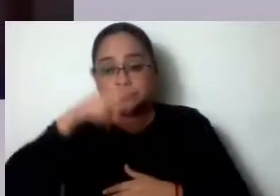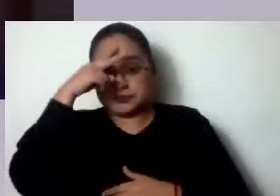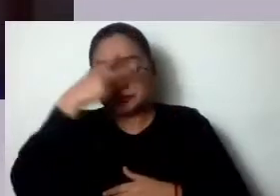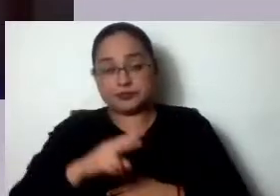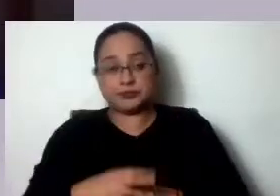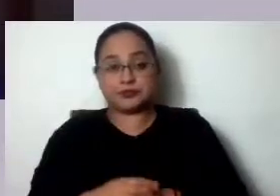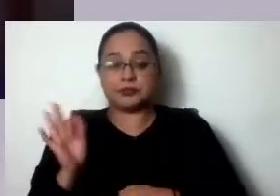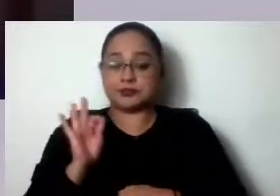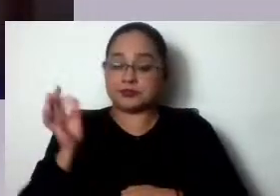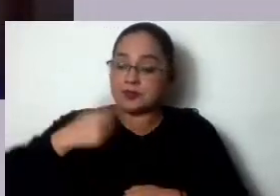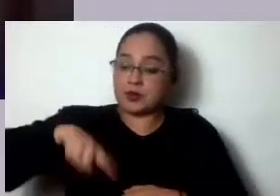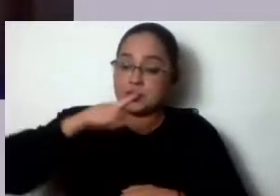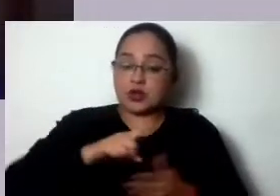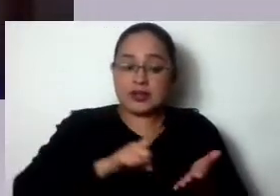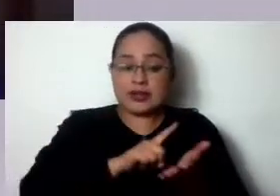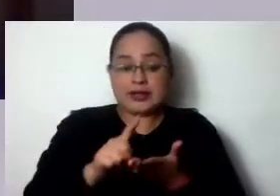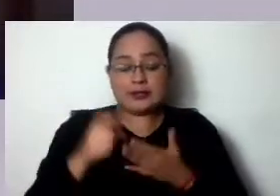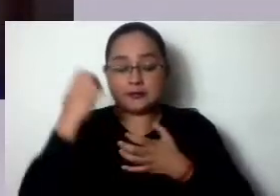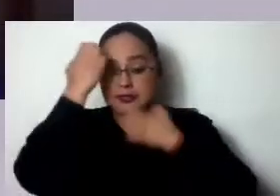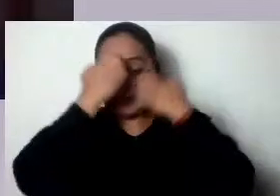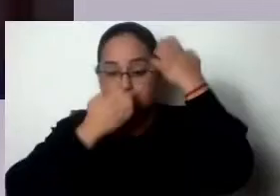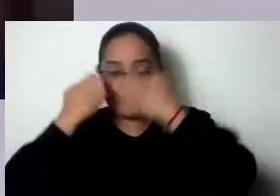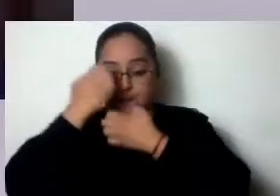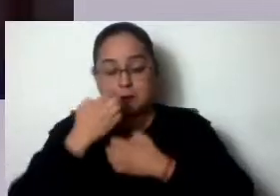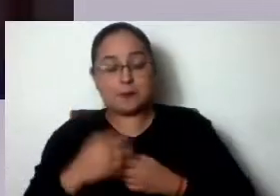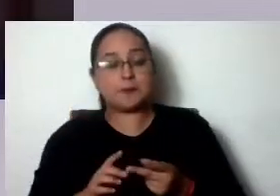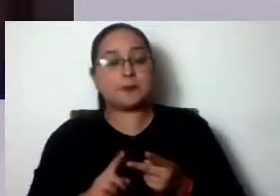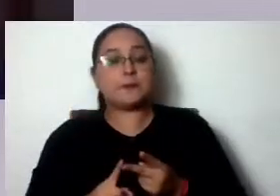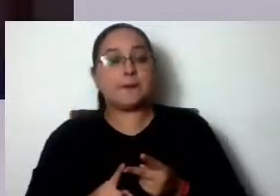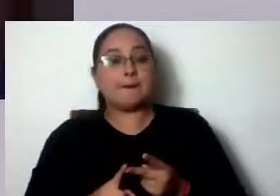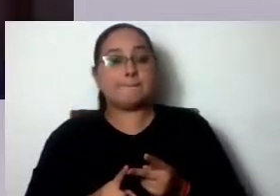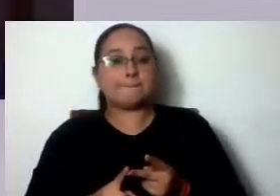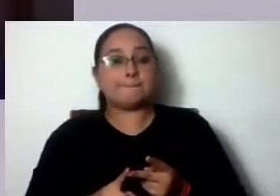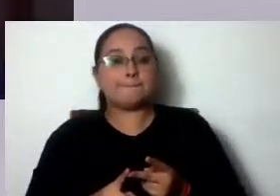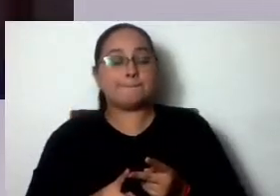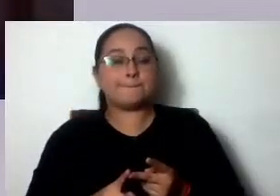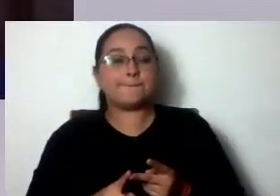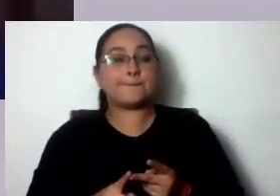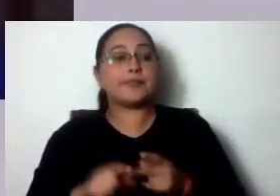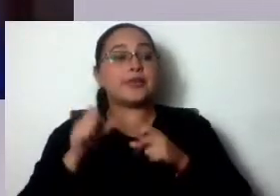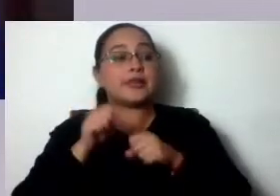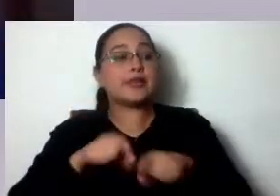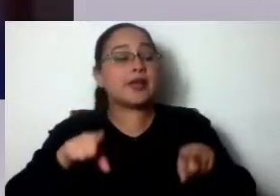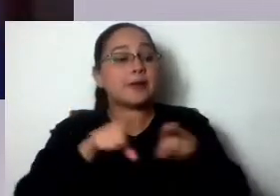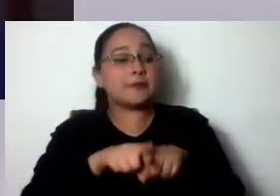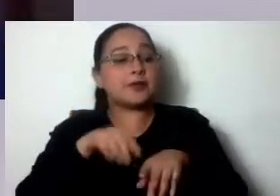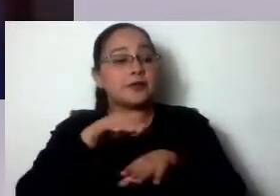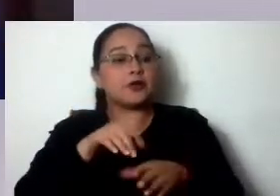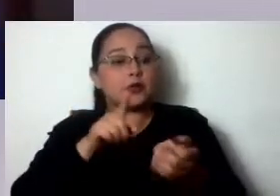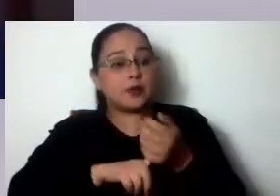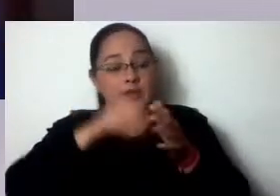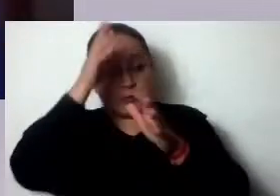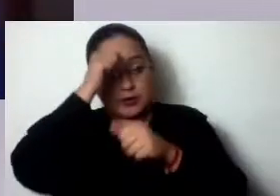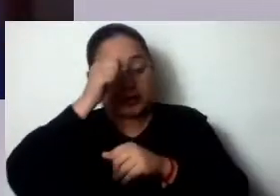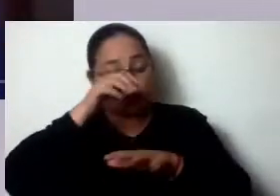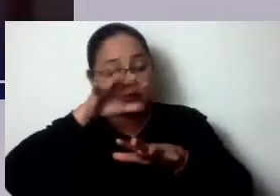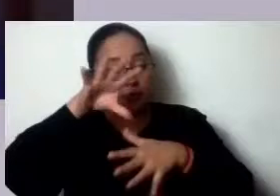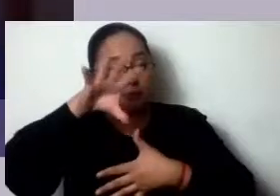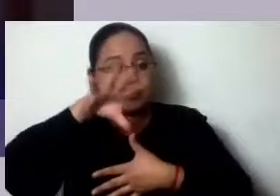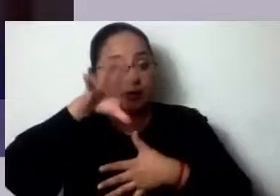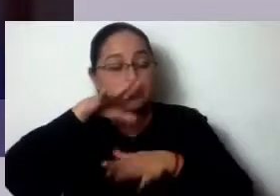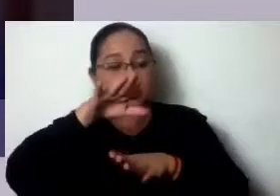examinamos los derechos que se denuncian y reconocen en el en la convención americana sobre los derechos